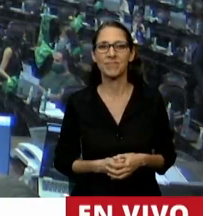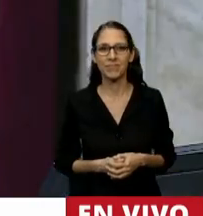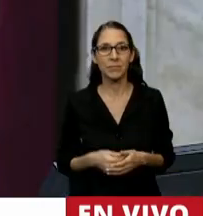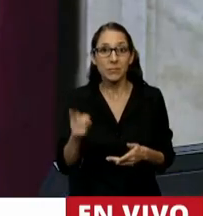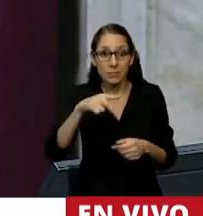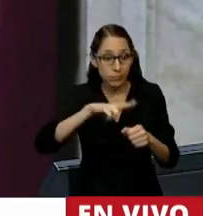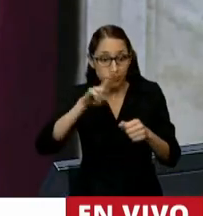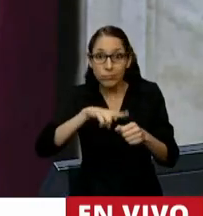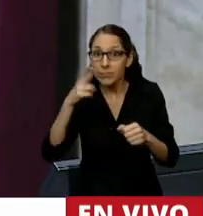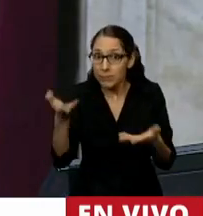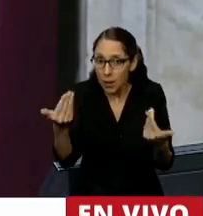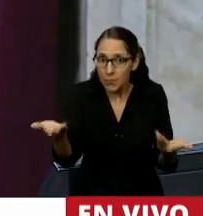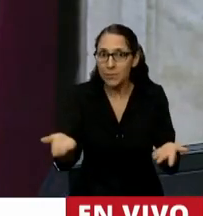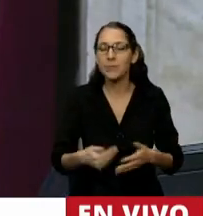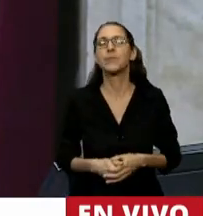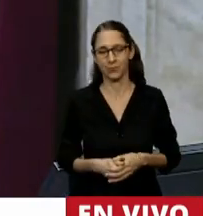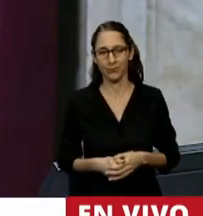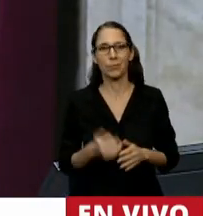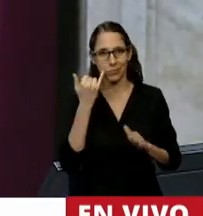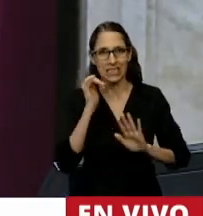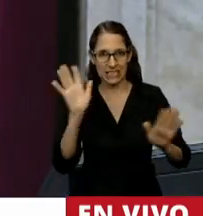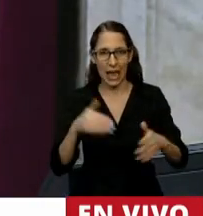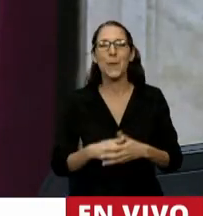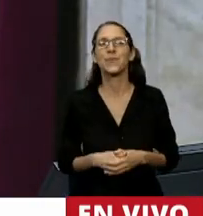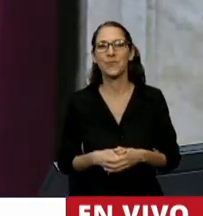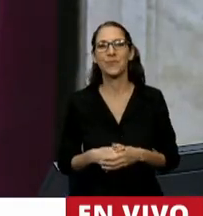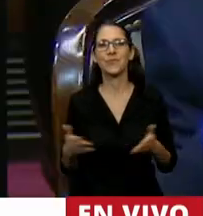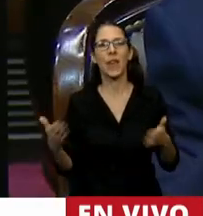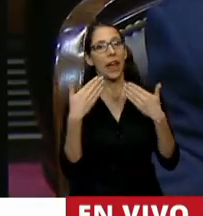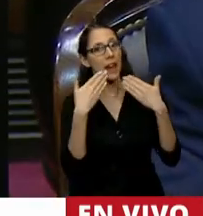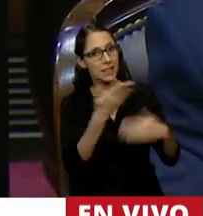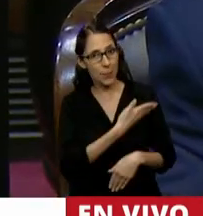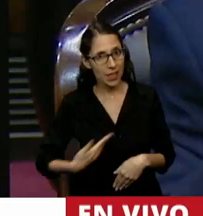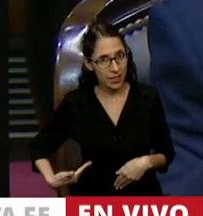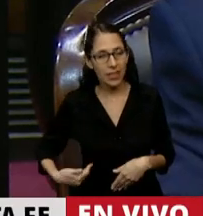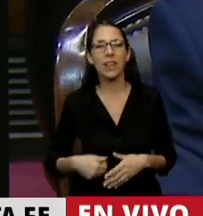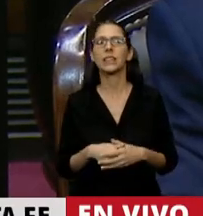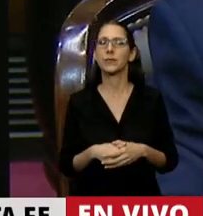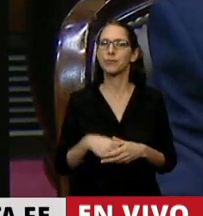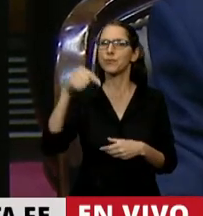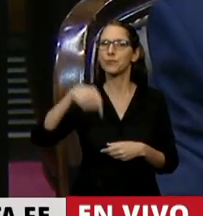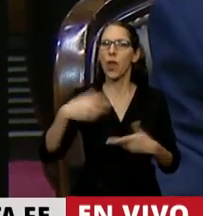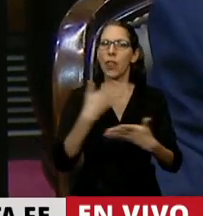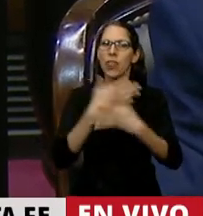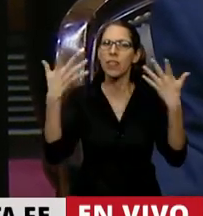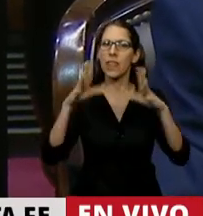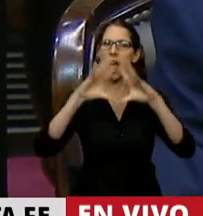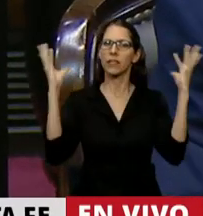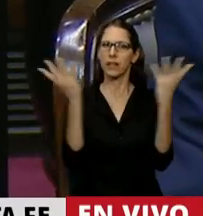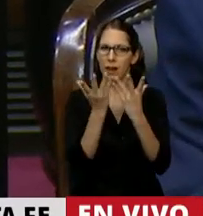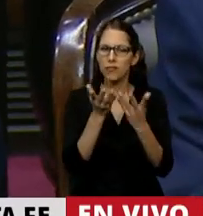Fíjense que no le prende el micrófono, che. Ahí está. Ahí está. Gracias, presidente. En el Día Internacional de los